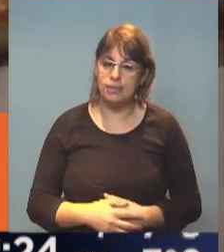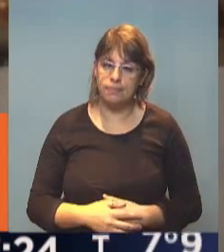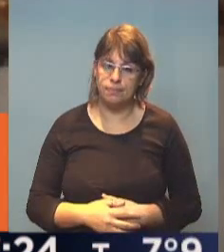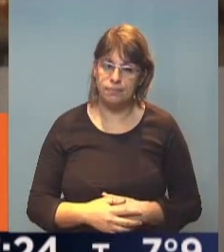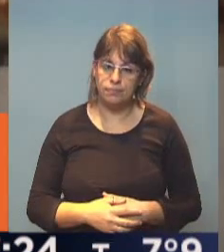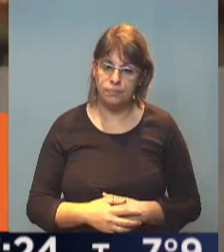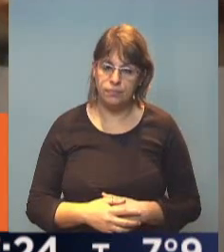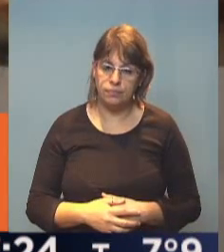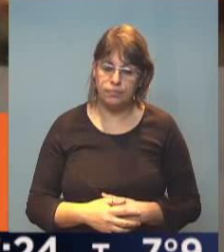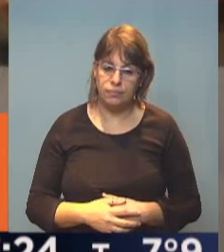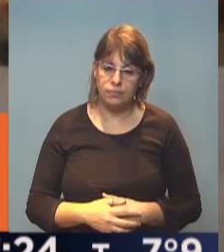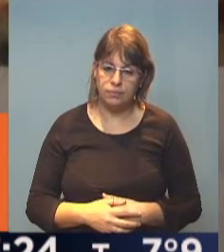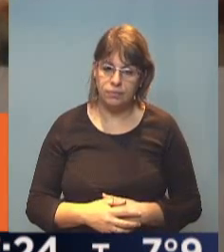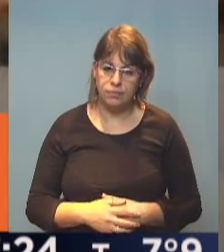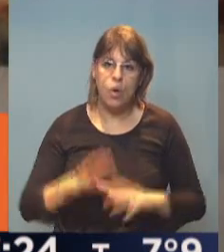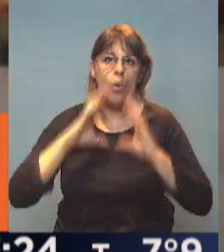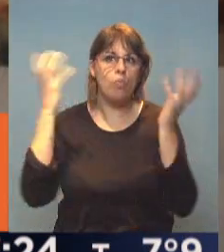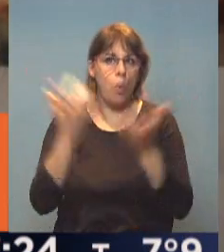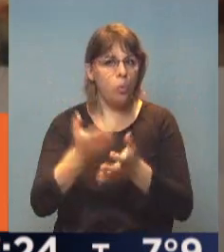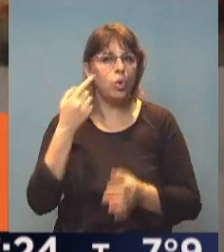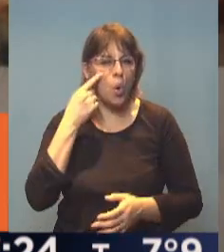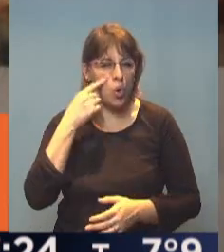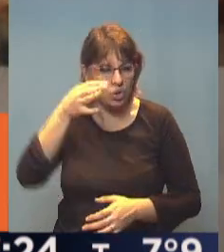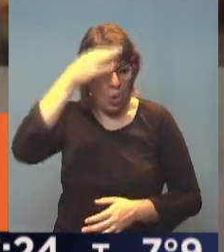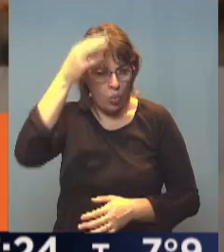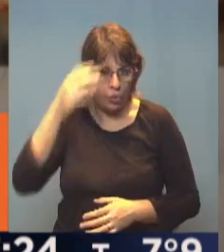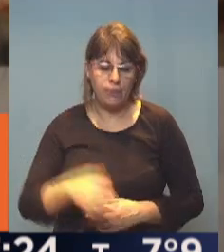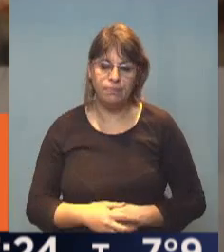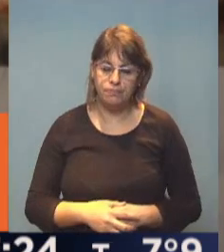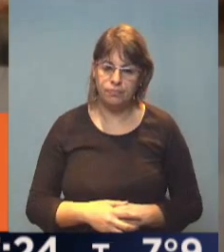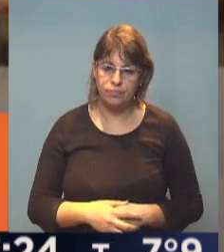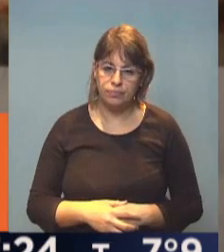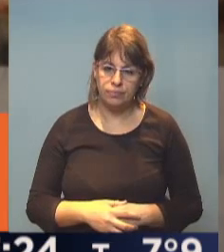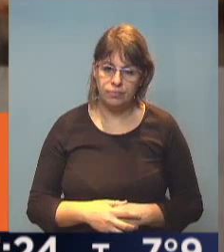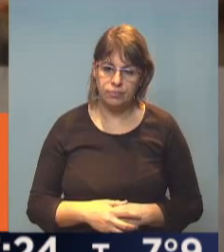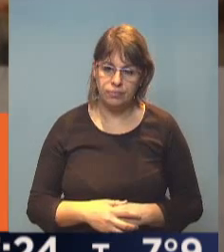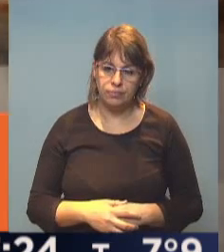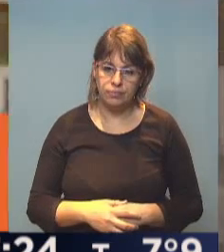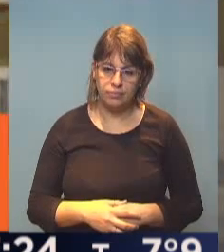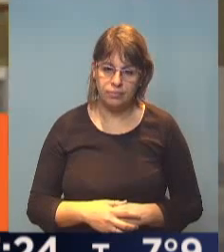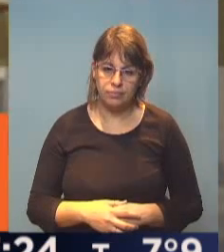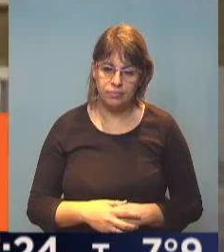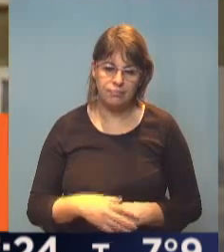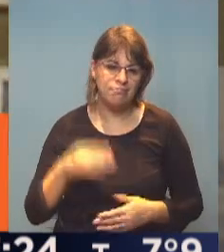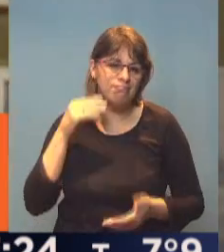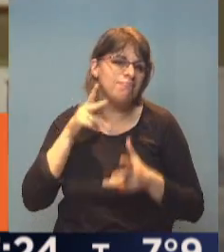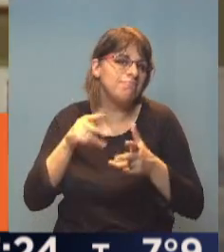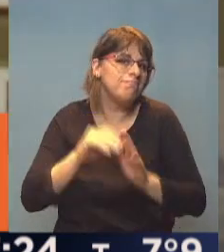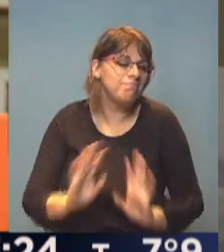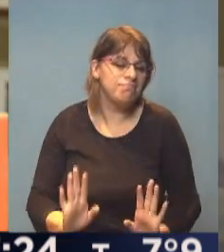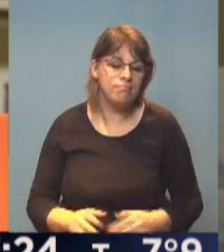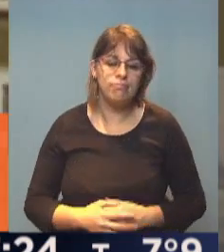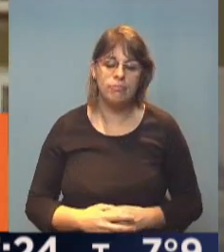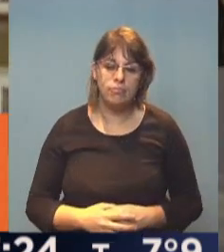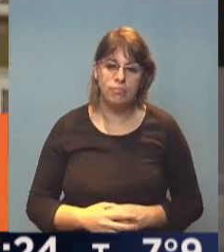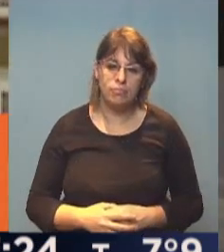que es un fenómeno ya mundial, podríamos decir, así que bueno, no hay muchos más adjetivos para agregar.